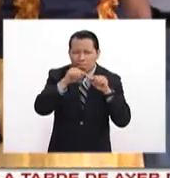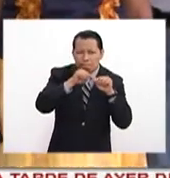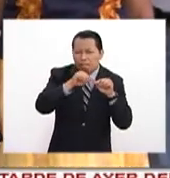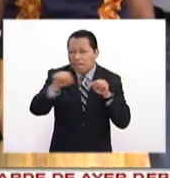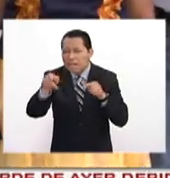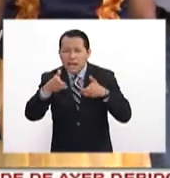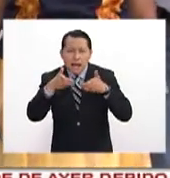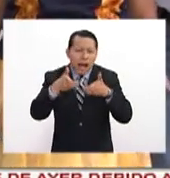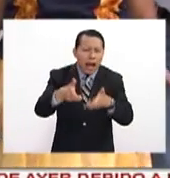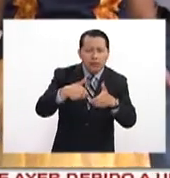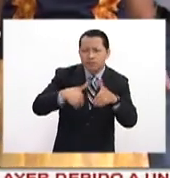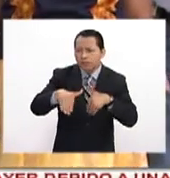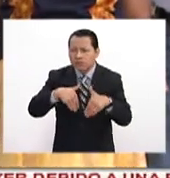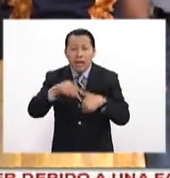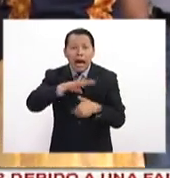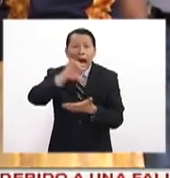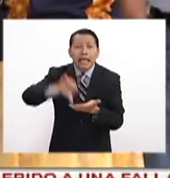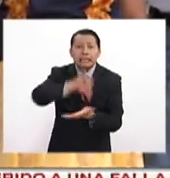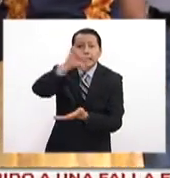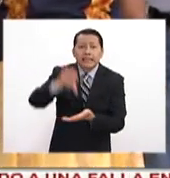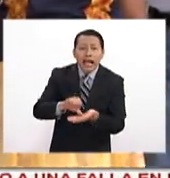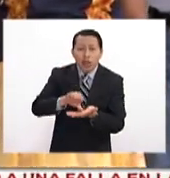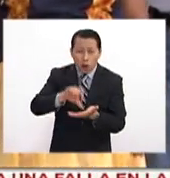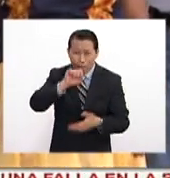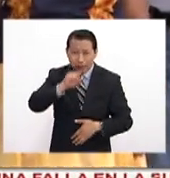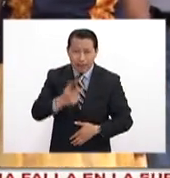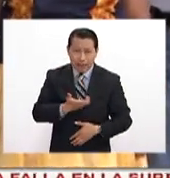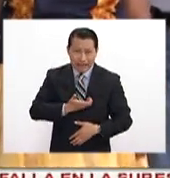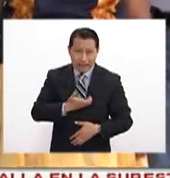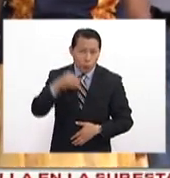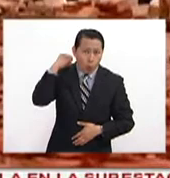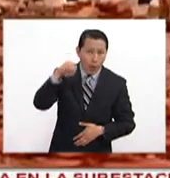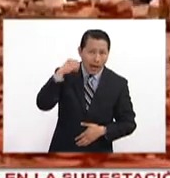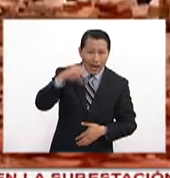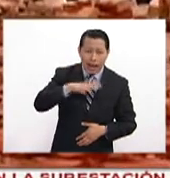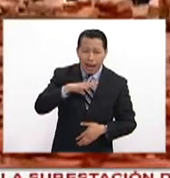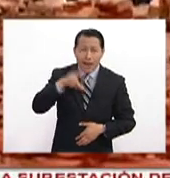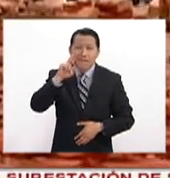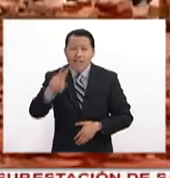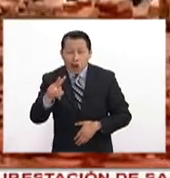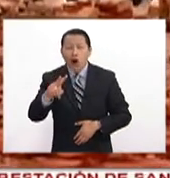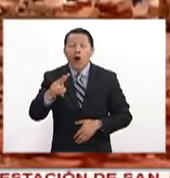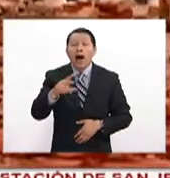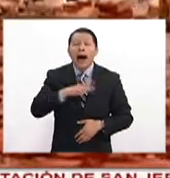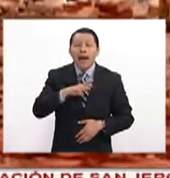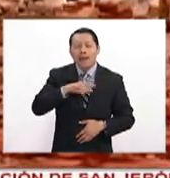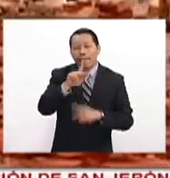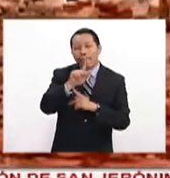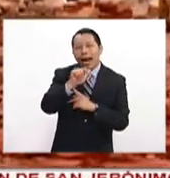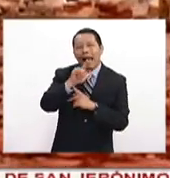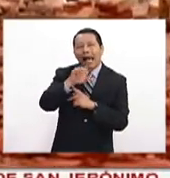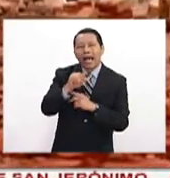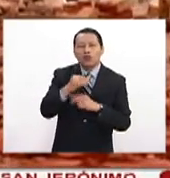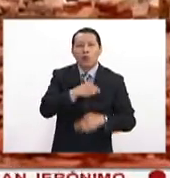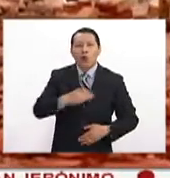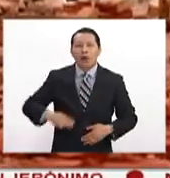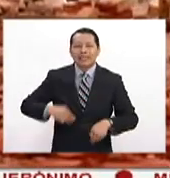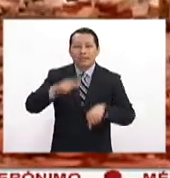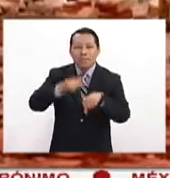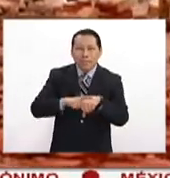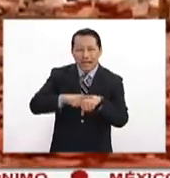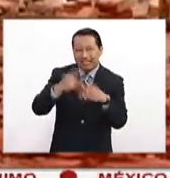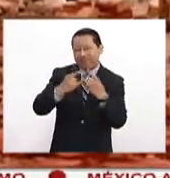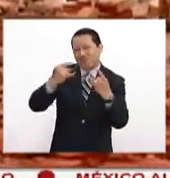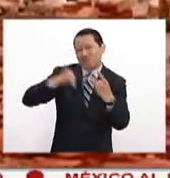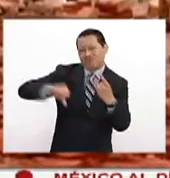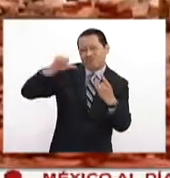algunas calles, entre ellas el centro, donde pues vio el derrumbe del Palacio Municipal, el Palacio Histórico y otras